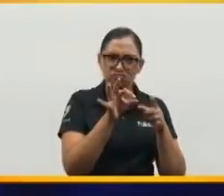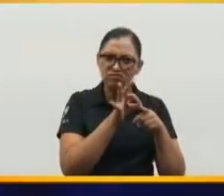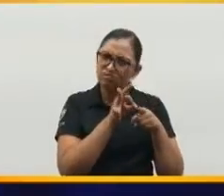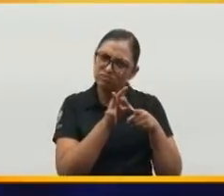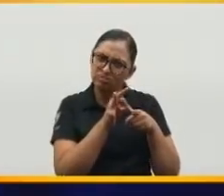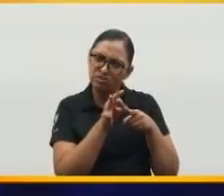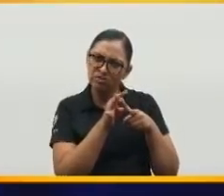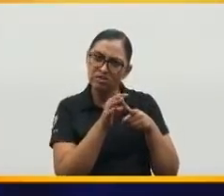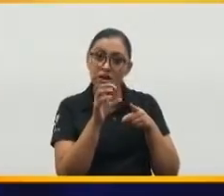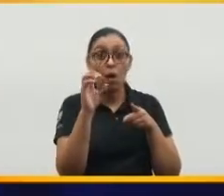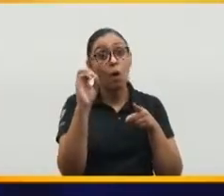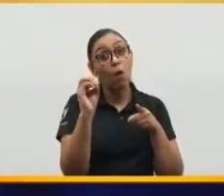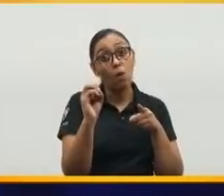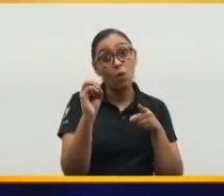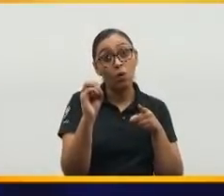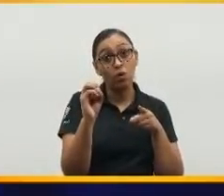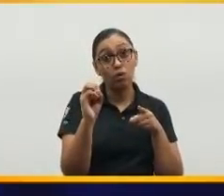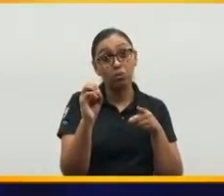¿O no se lo echaron?